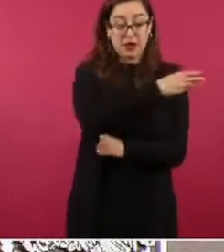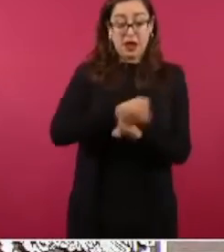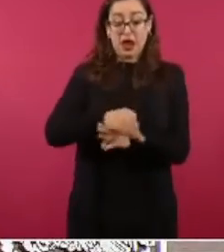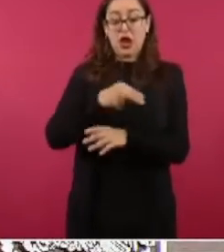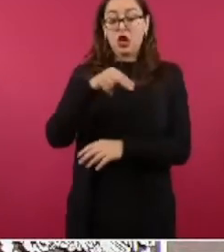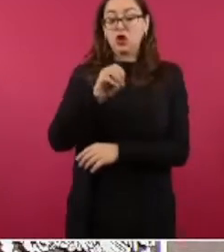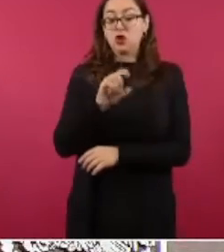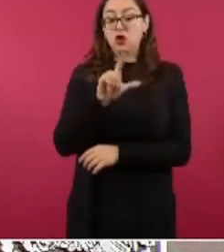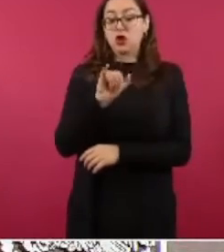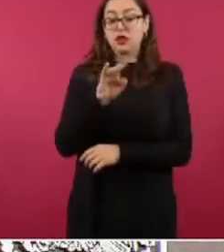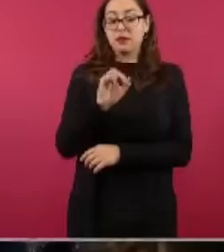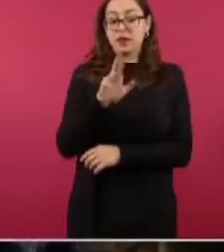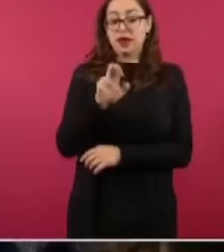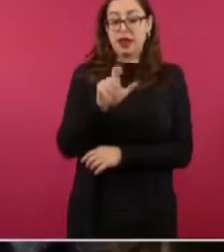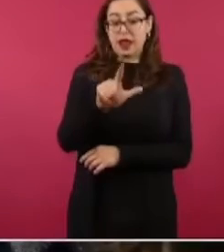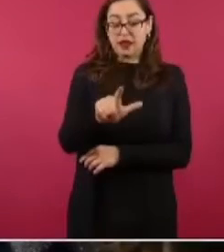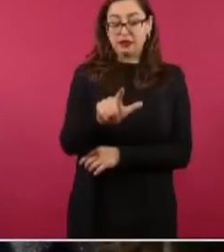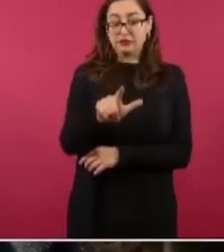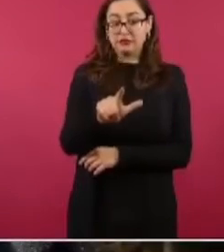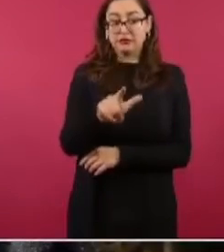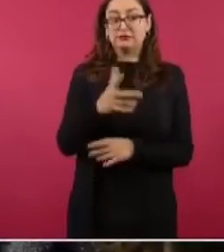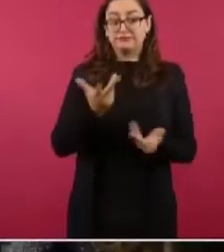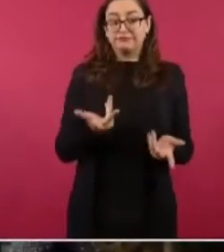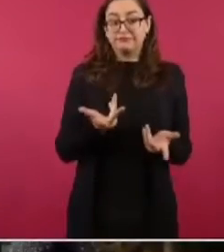propicia violencia.